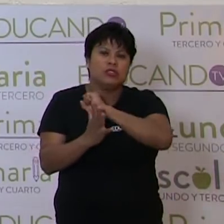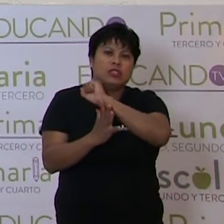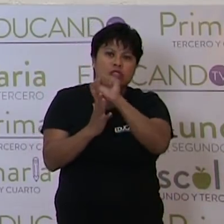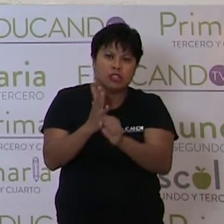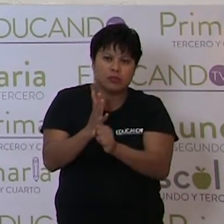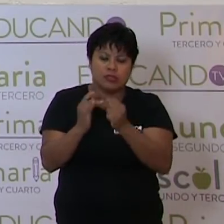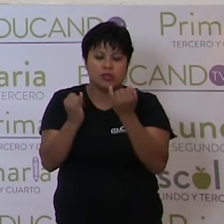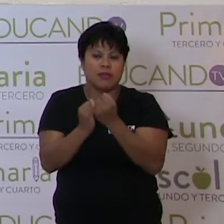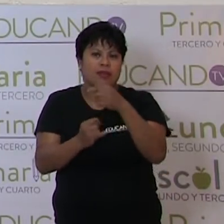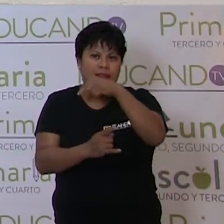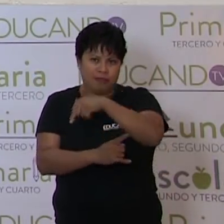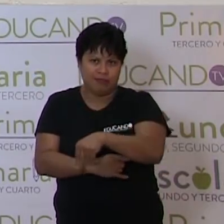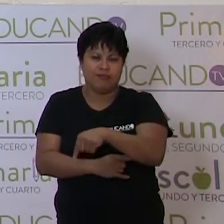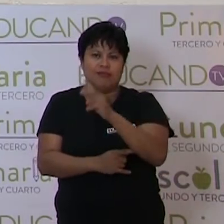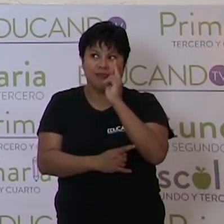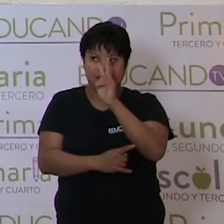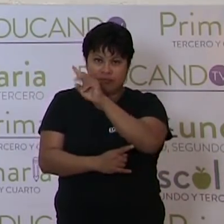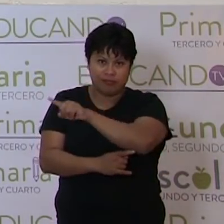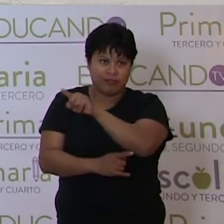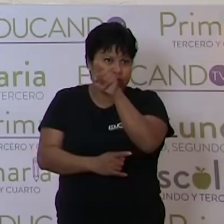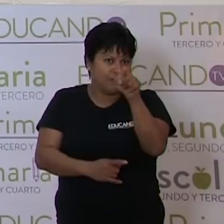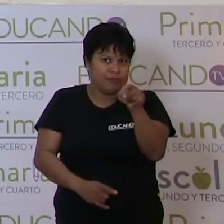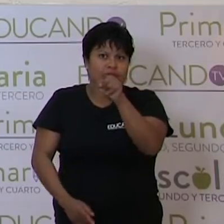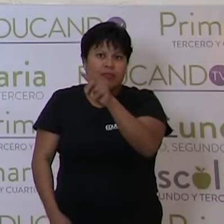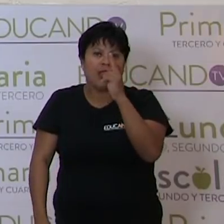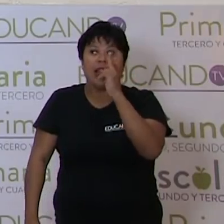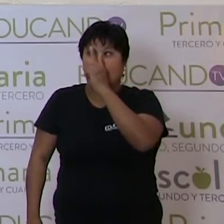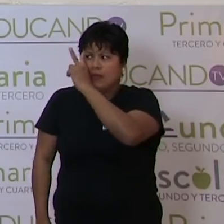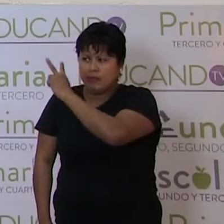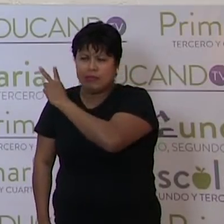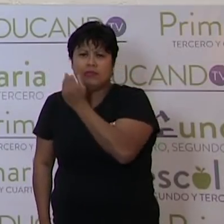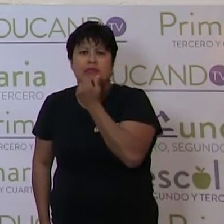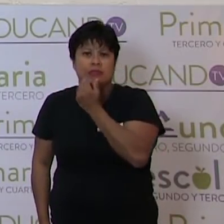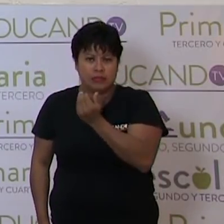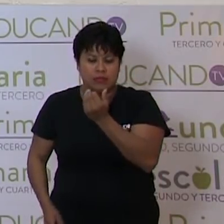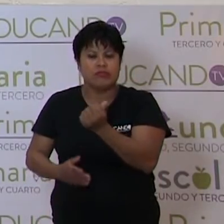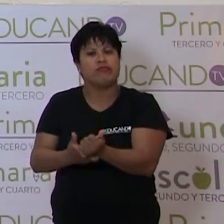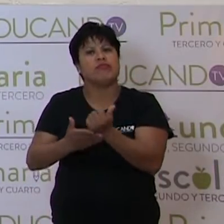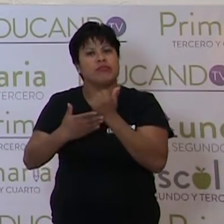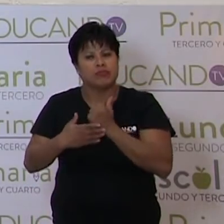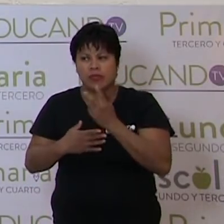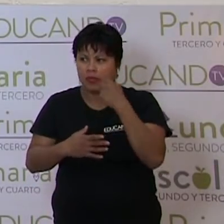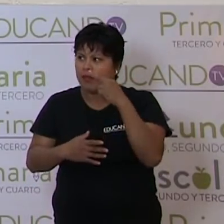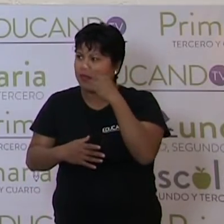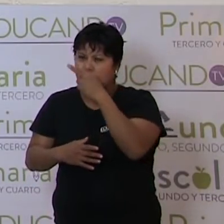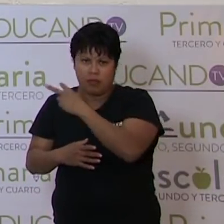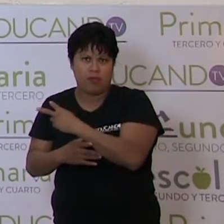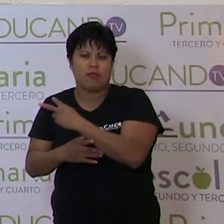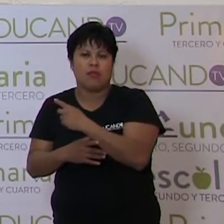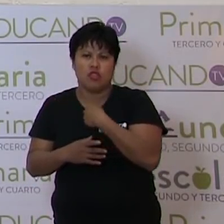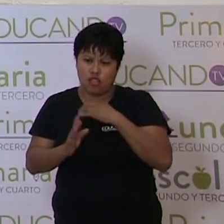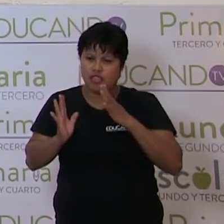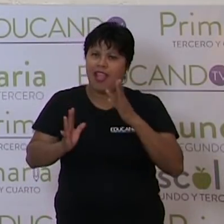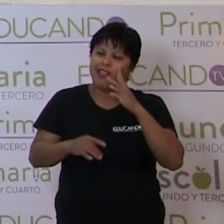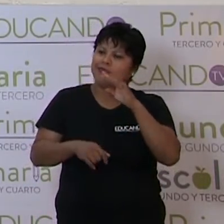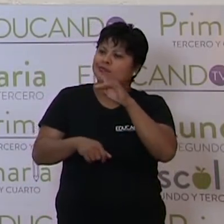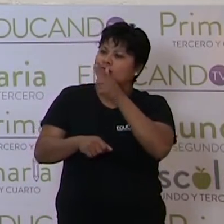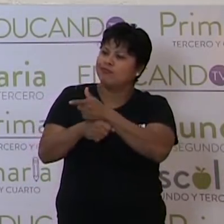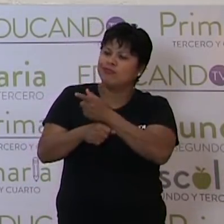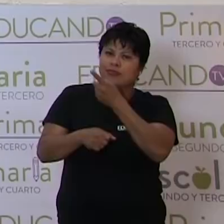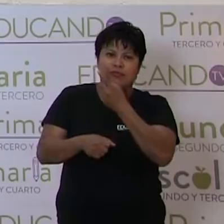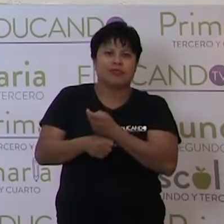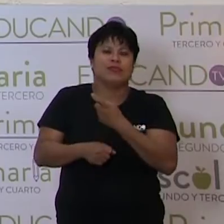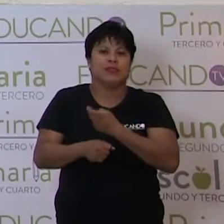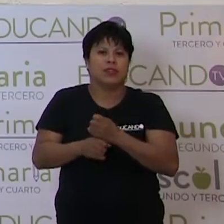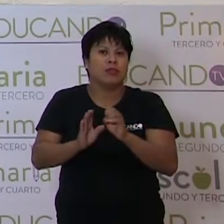que están acá. Quiero que se fijen muy bien entonces y me ayuden a identificarlas. Yo ya vi la primera.